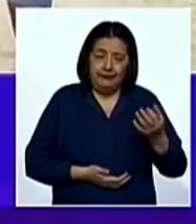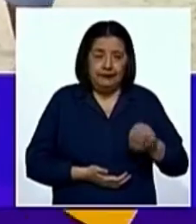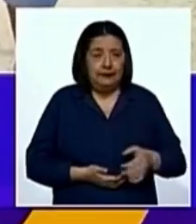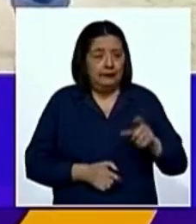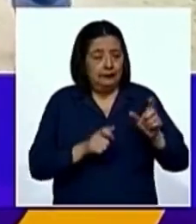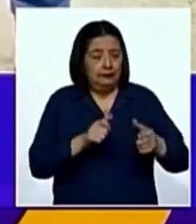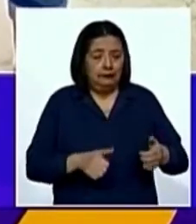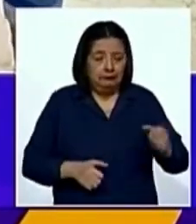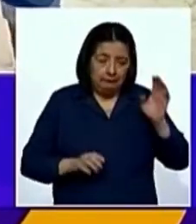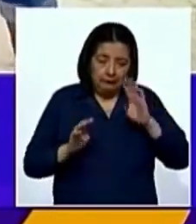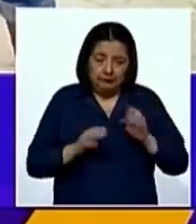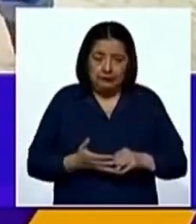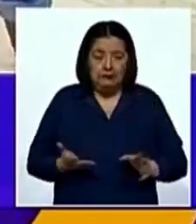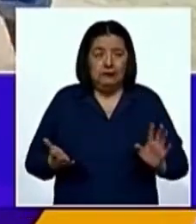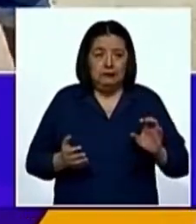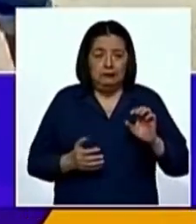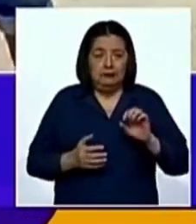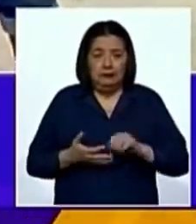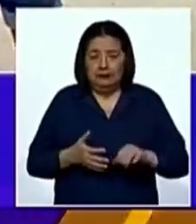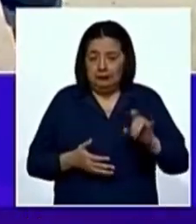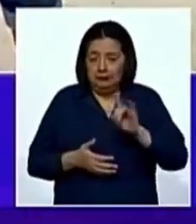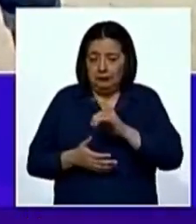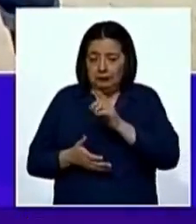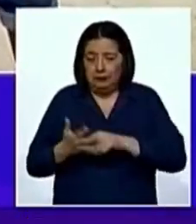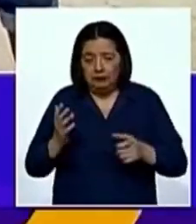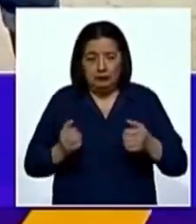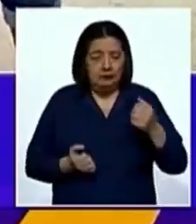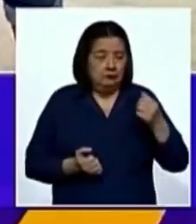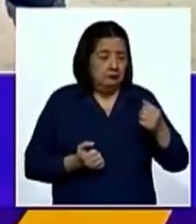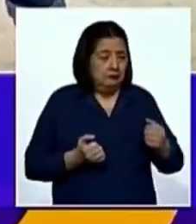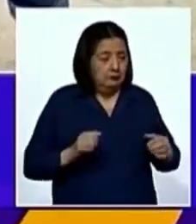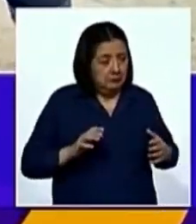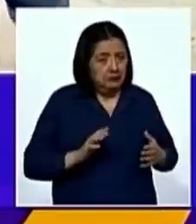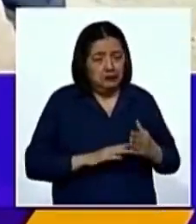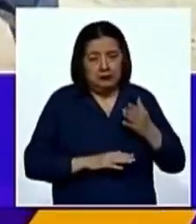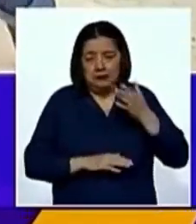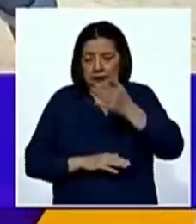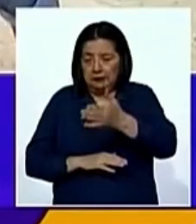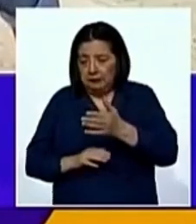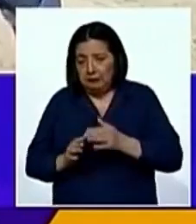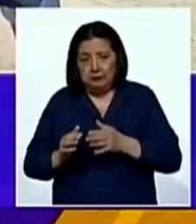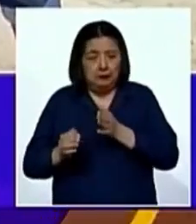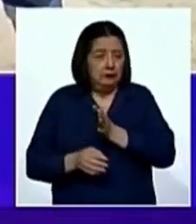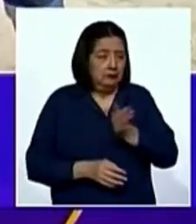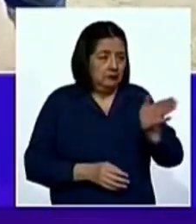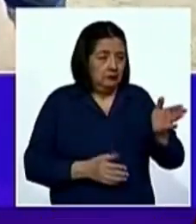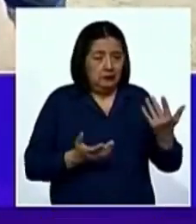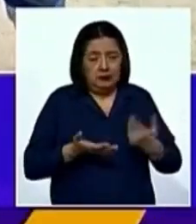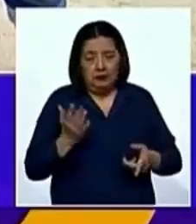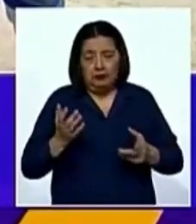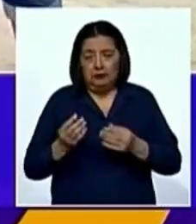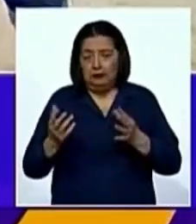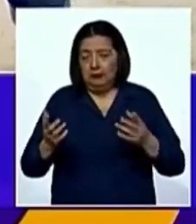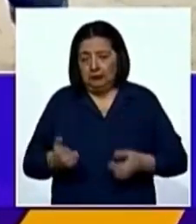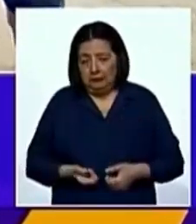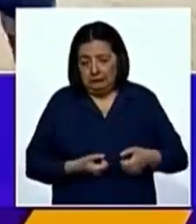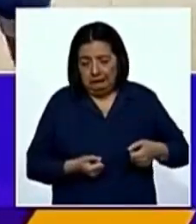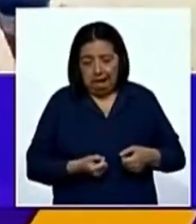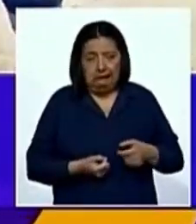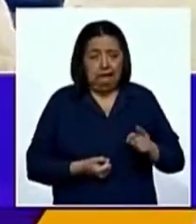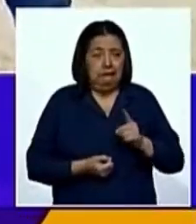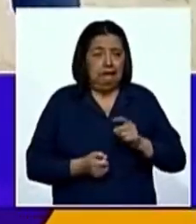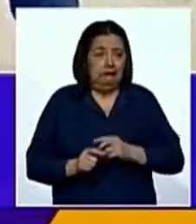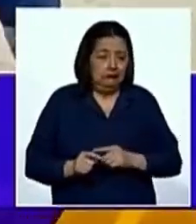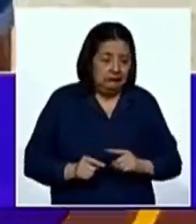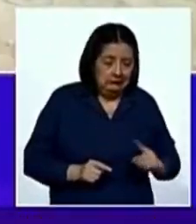vecinos viven preocupados porque lo usaban directamente tanto para con vehículos como para caminar de un punto de Ramadía hacia el otro lado allá. Ahora muchos de los agricultores tienen que